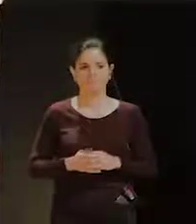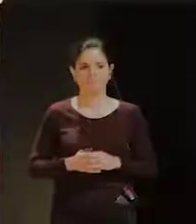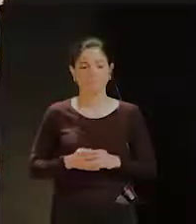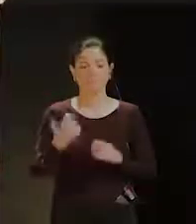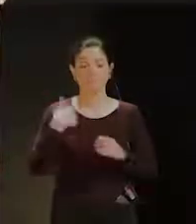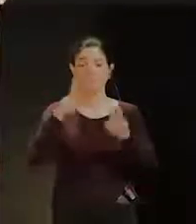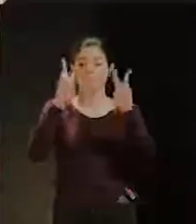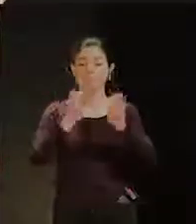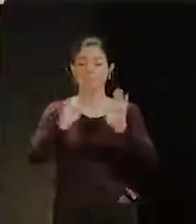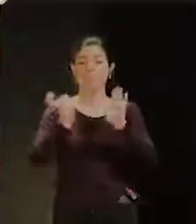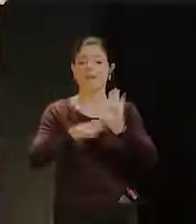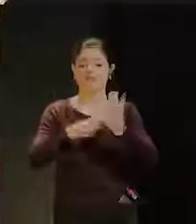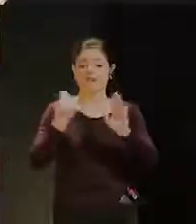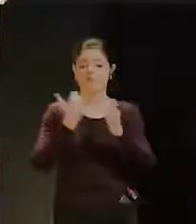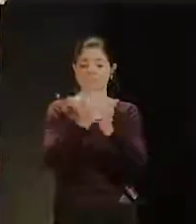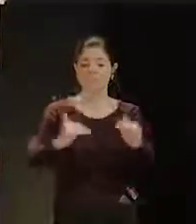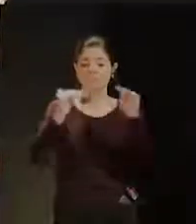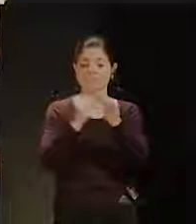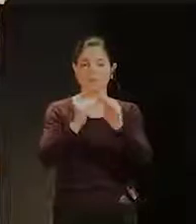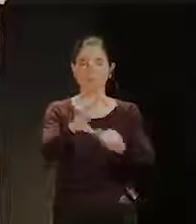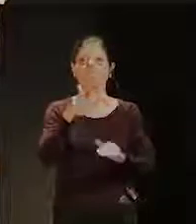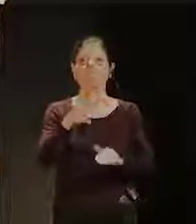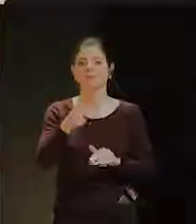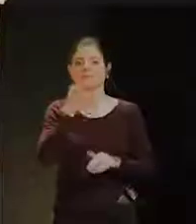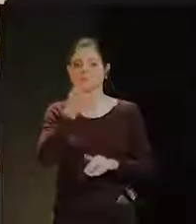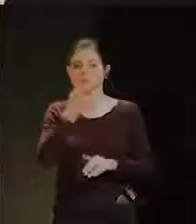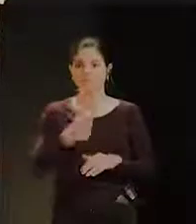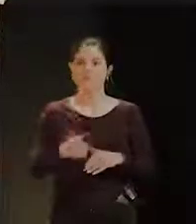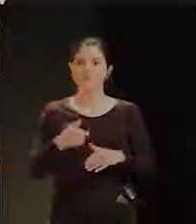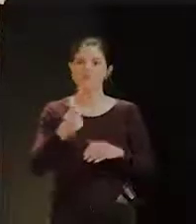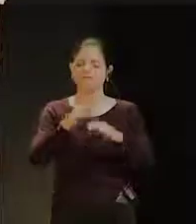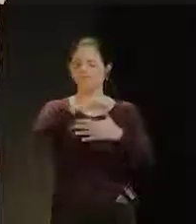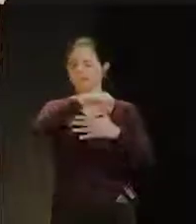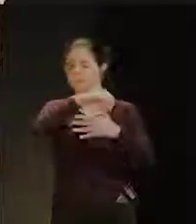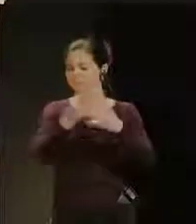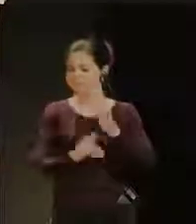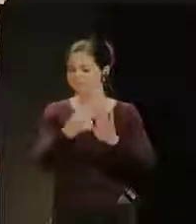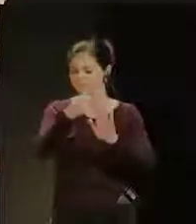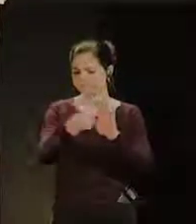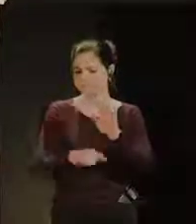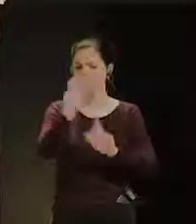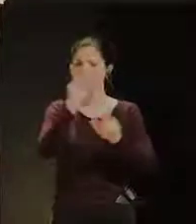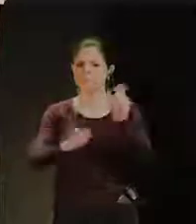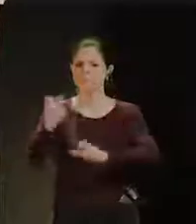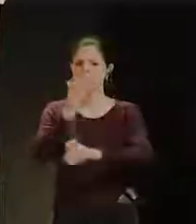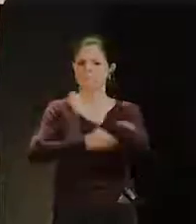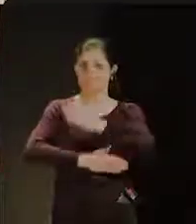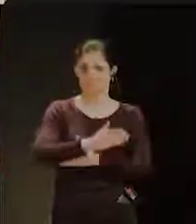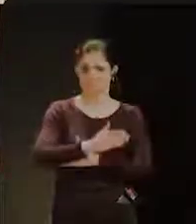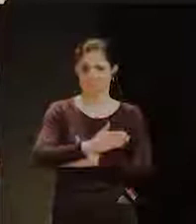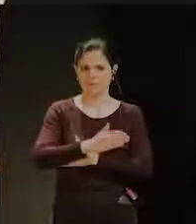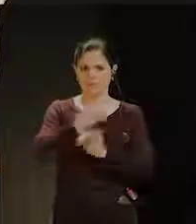En el marco de la Ley sobre Igualdad en el Derecho Británico, se enumera una lista de personas con